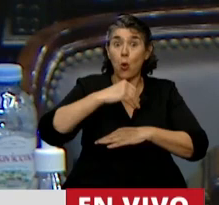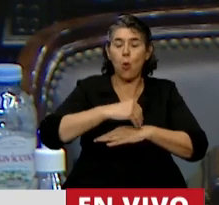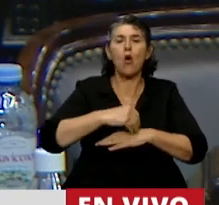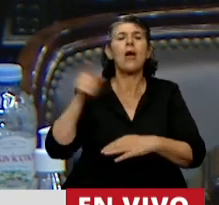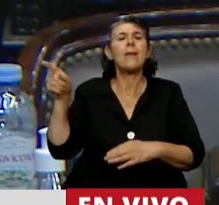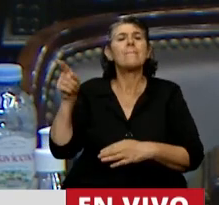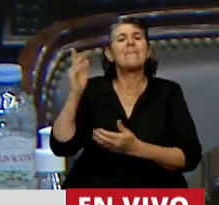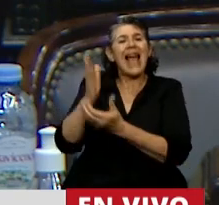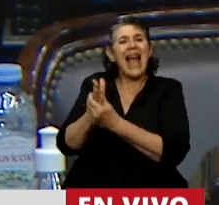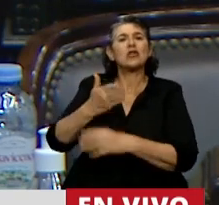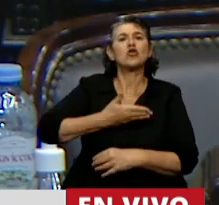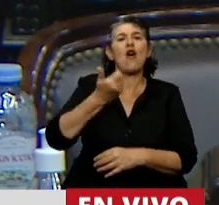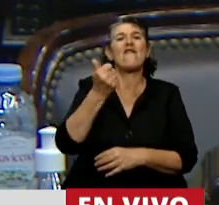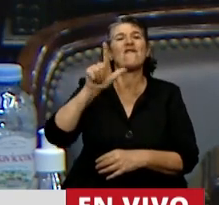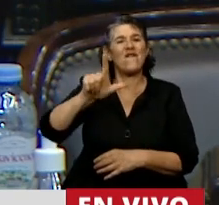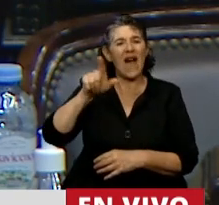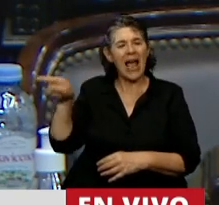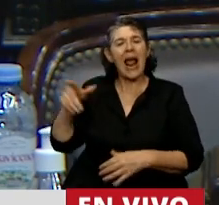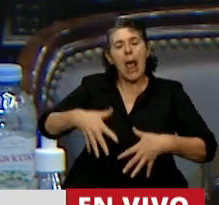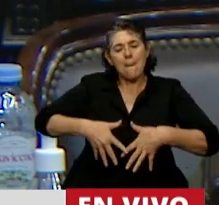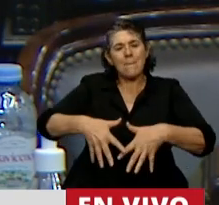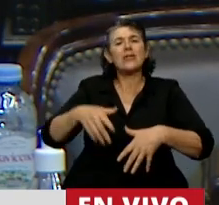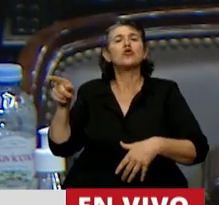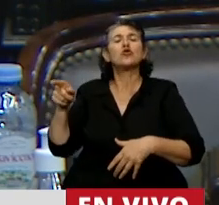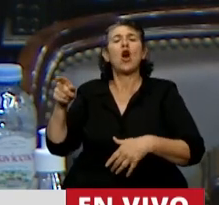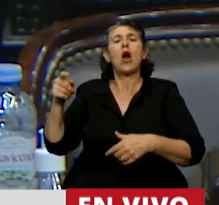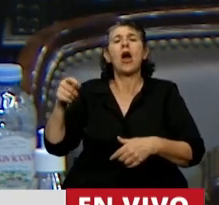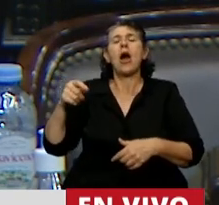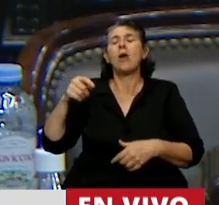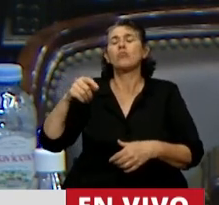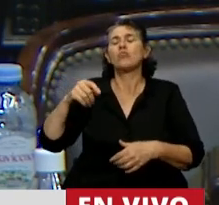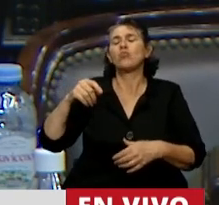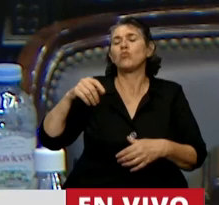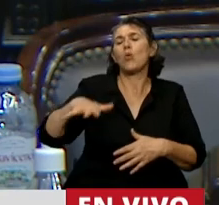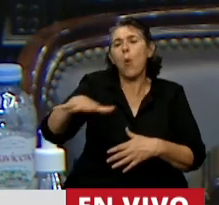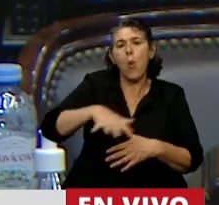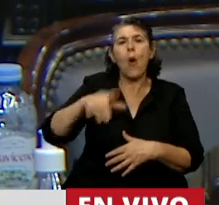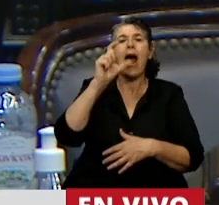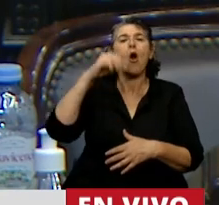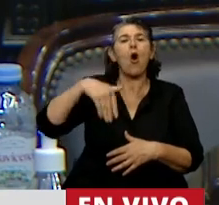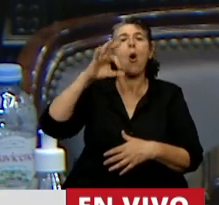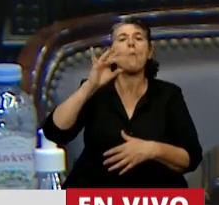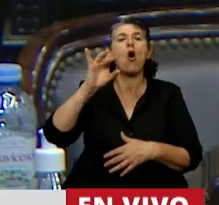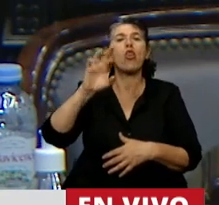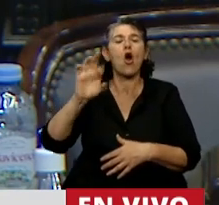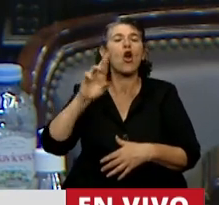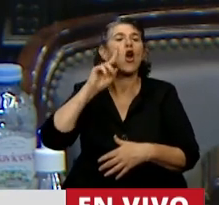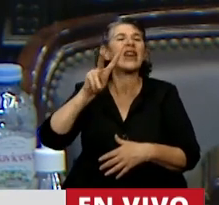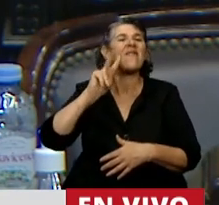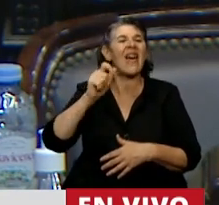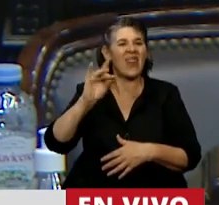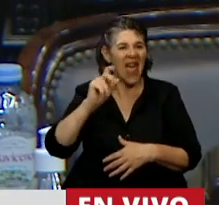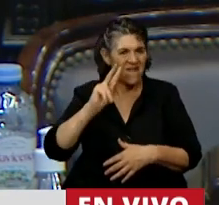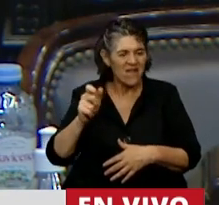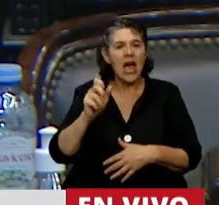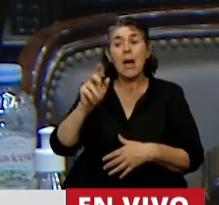comenzó por un caso de un embarazo producto de un abuso en Comodoro Rivadavia, que lo trataron la justicia ordinaria de la provincia del